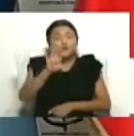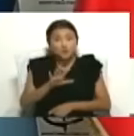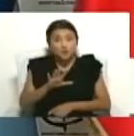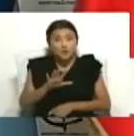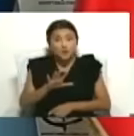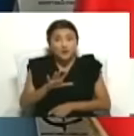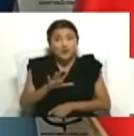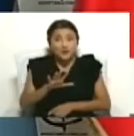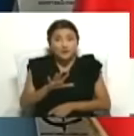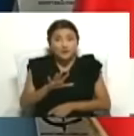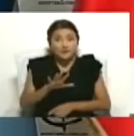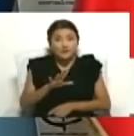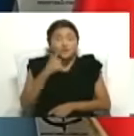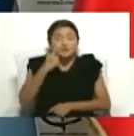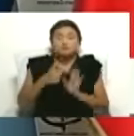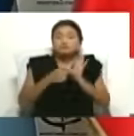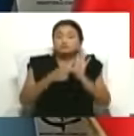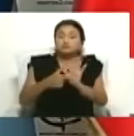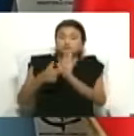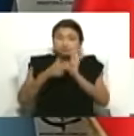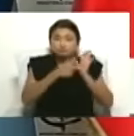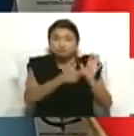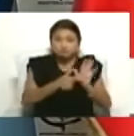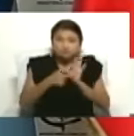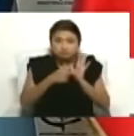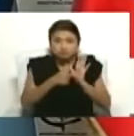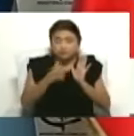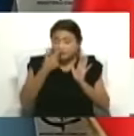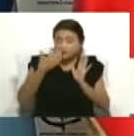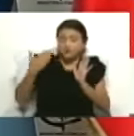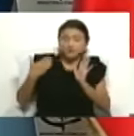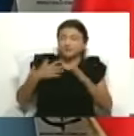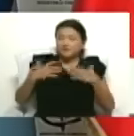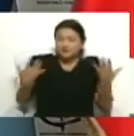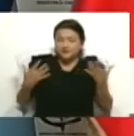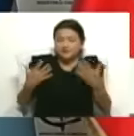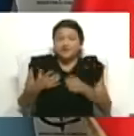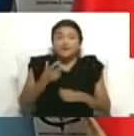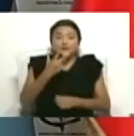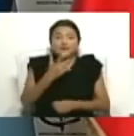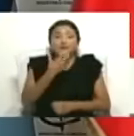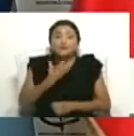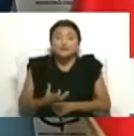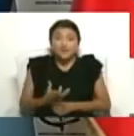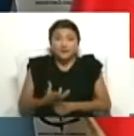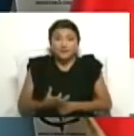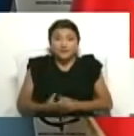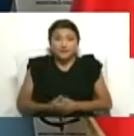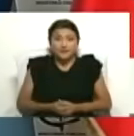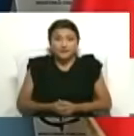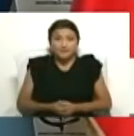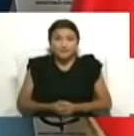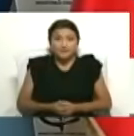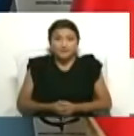de Venezuela que se pronunciaron, que nos pronunciamos el pasado 3 de diciembre.